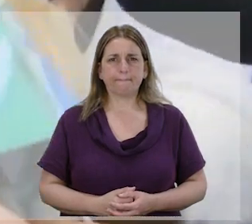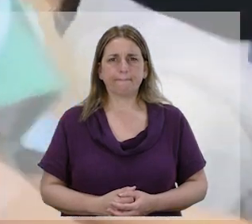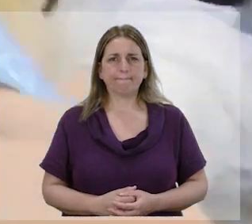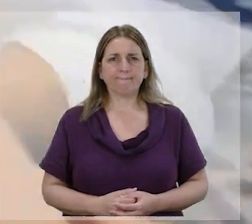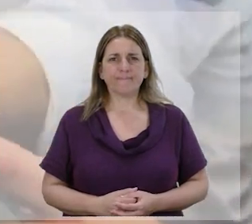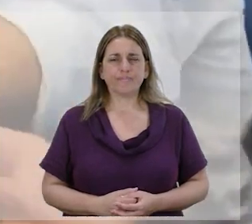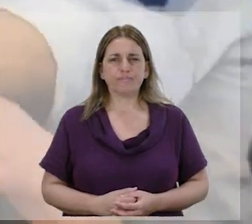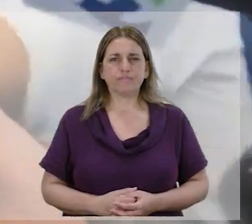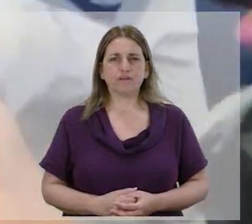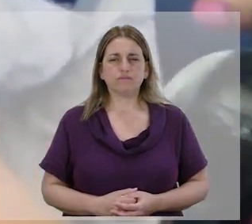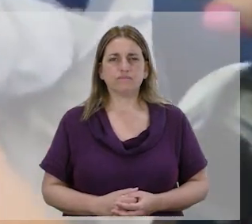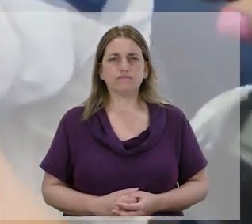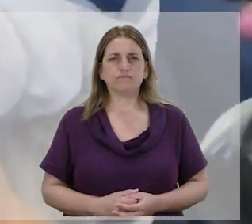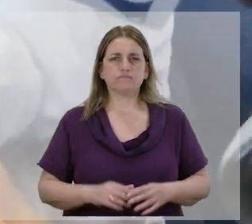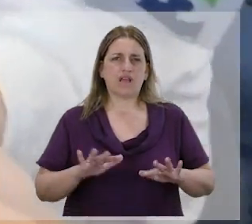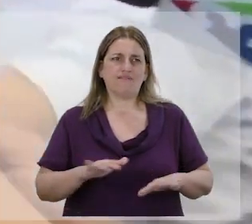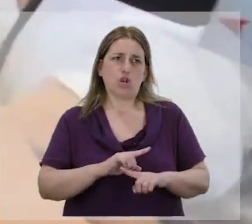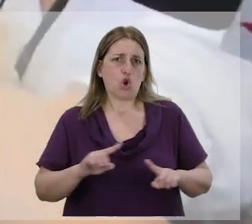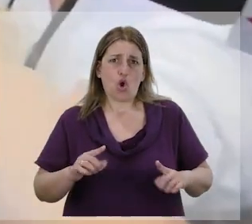A ver.